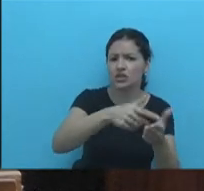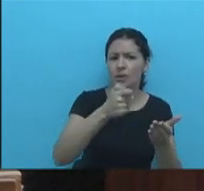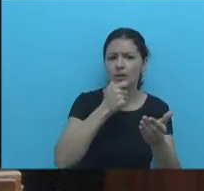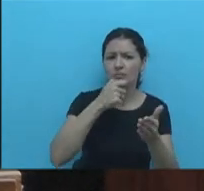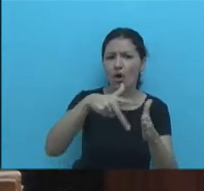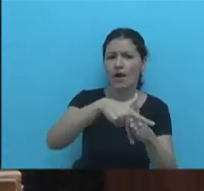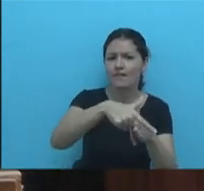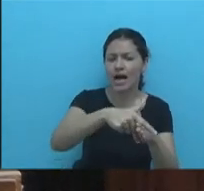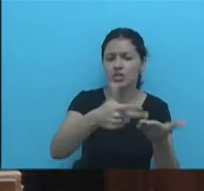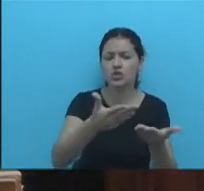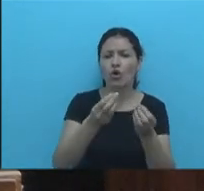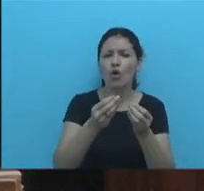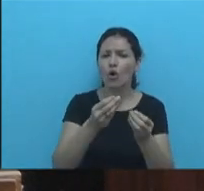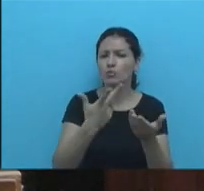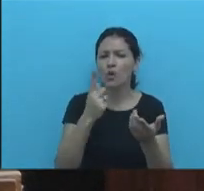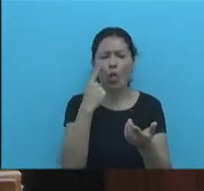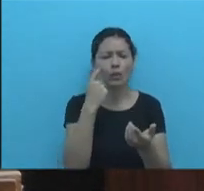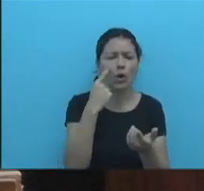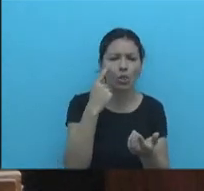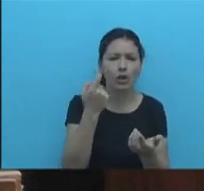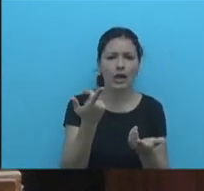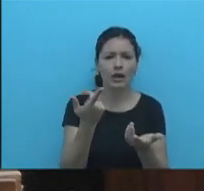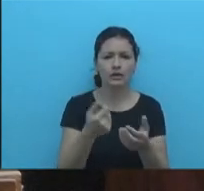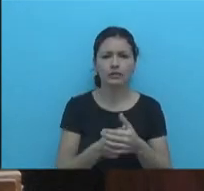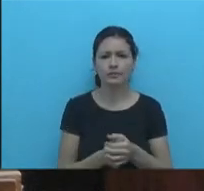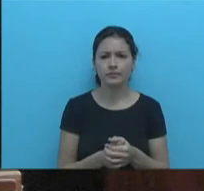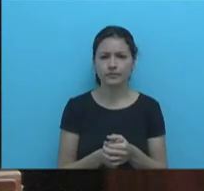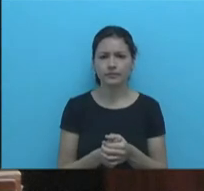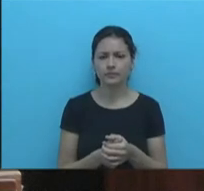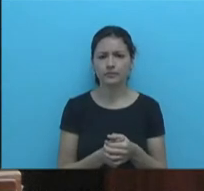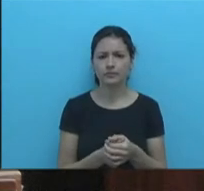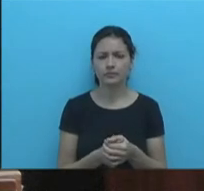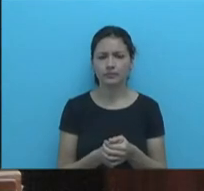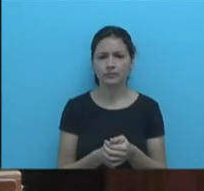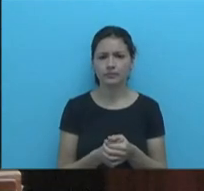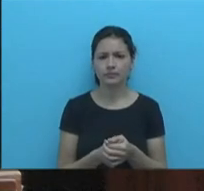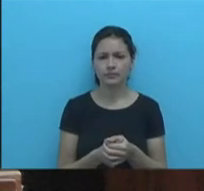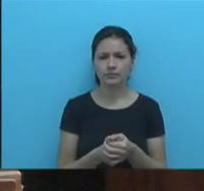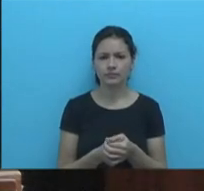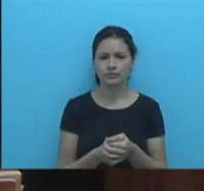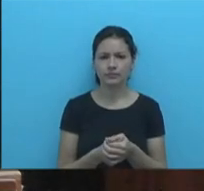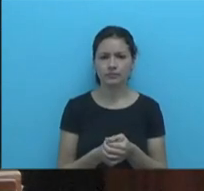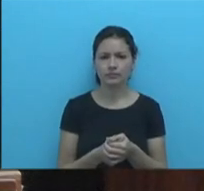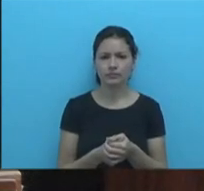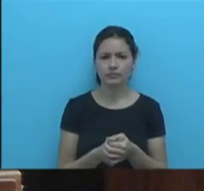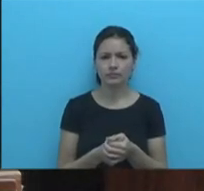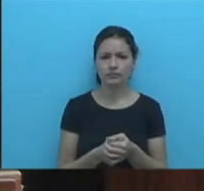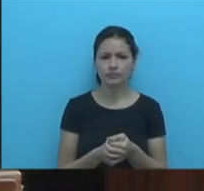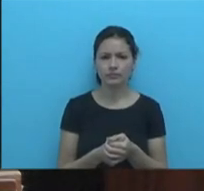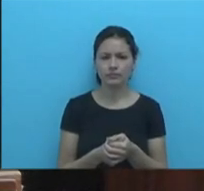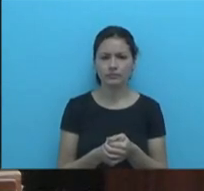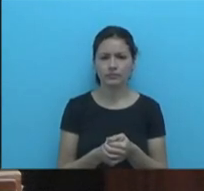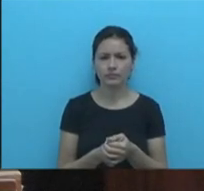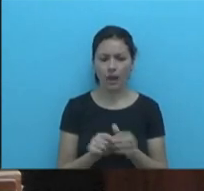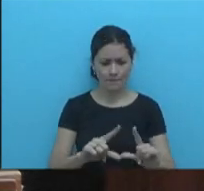multas que se le implementan al dueño del animal? No le pueden poner una patente